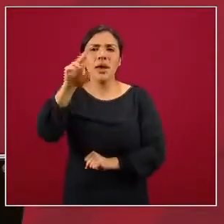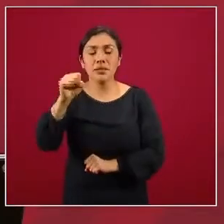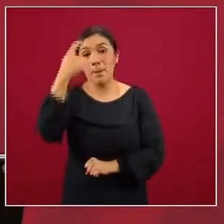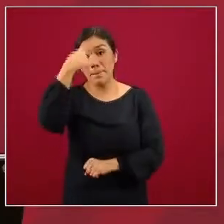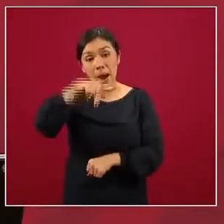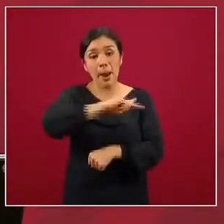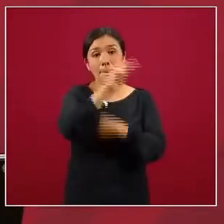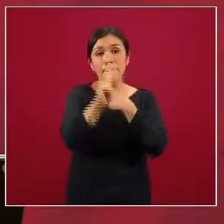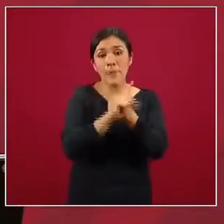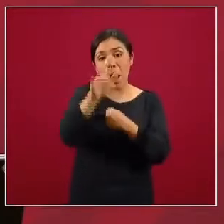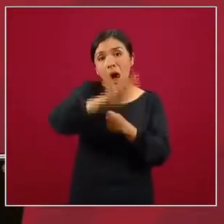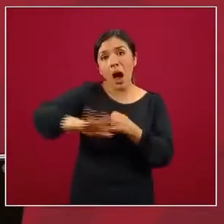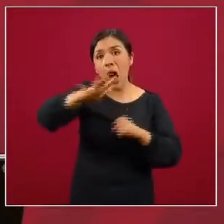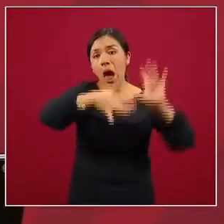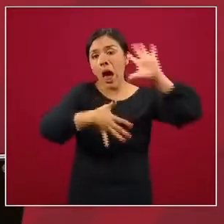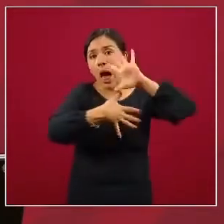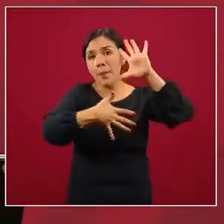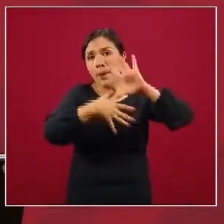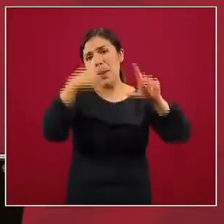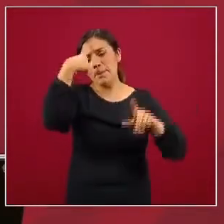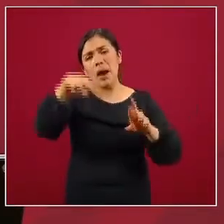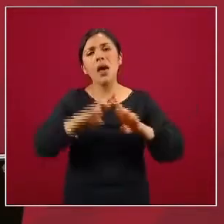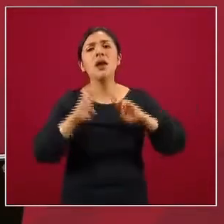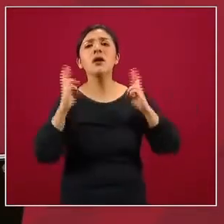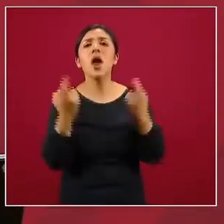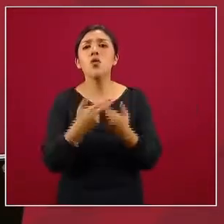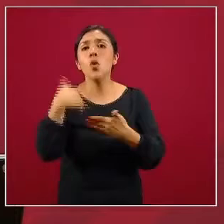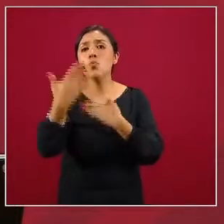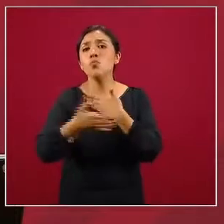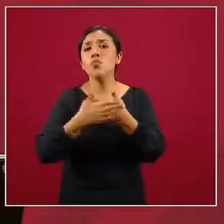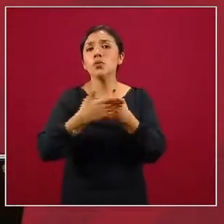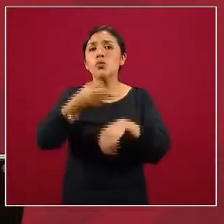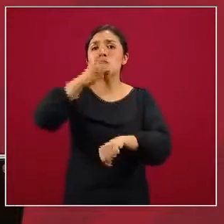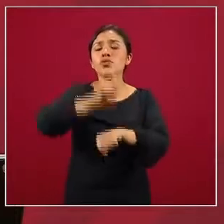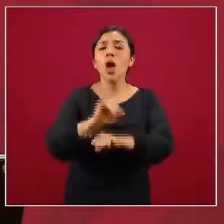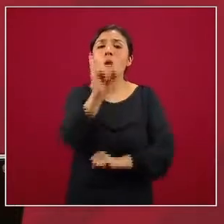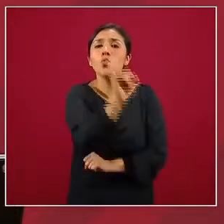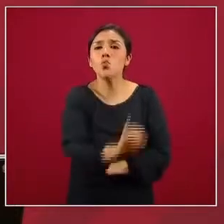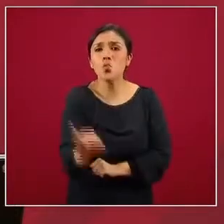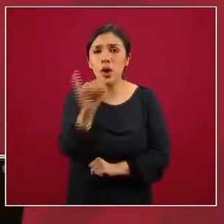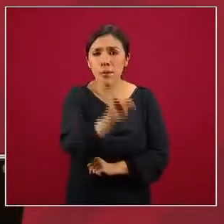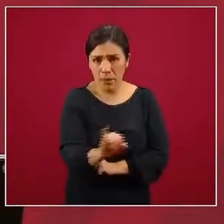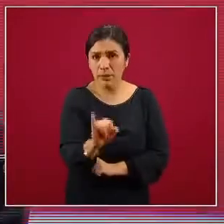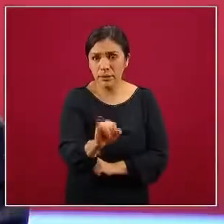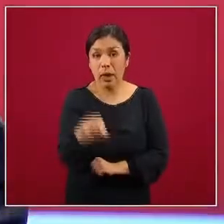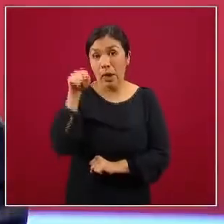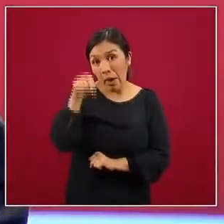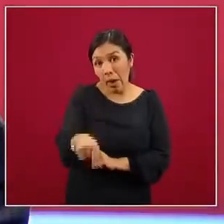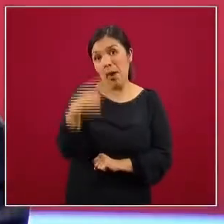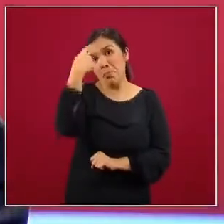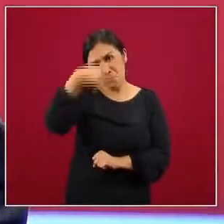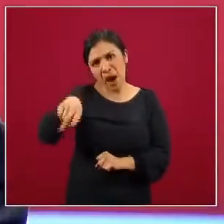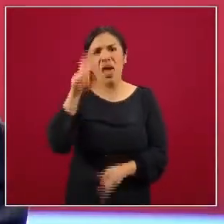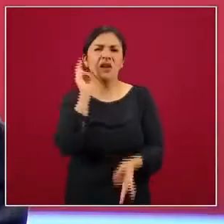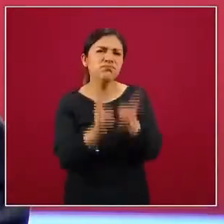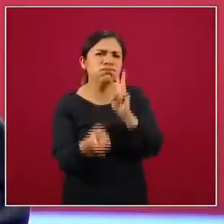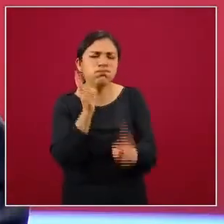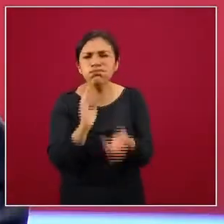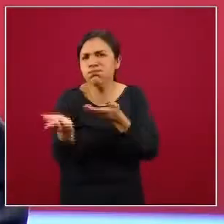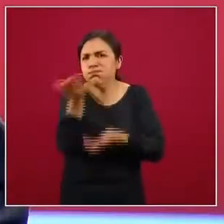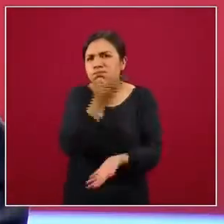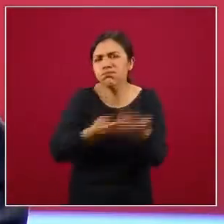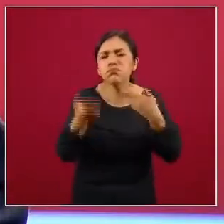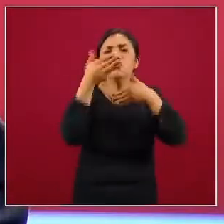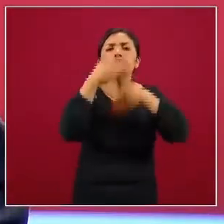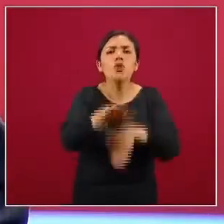los países de la región de América, a una reunión que tendremos el próximo jueves, en donde se comentará